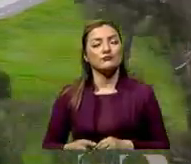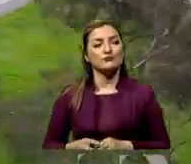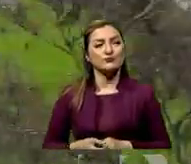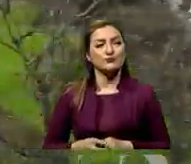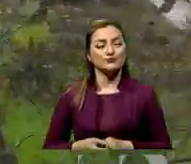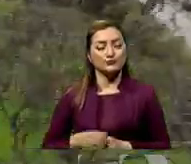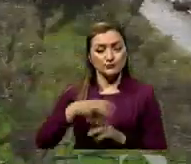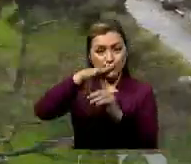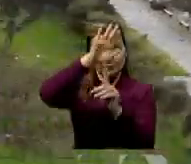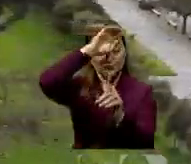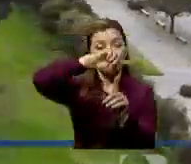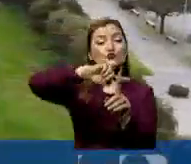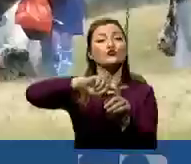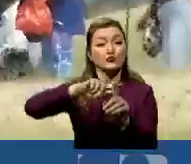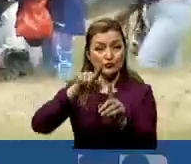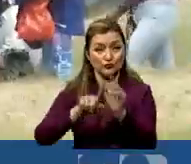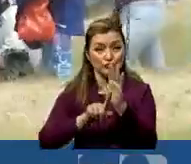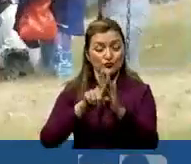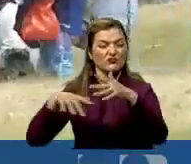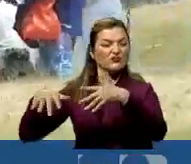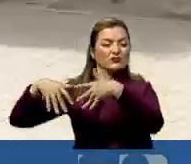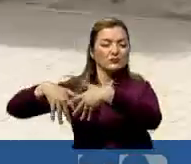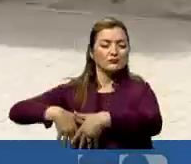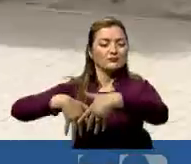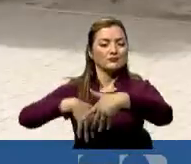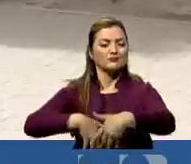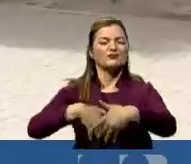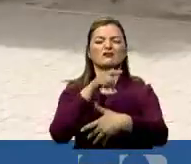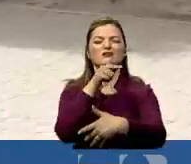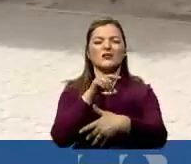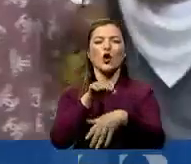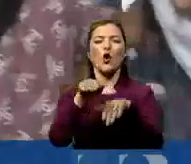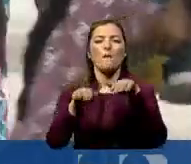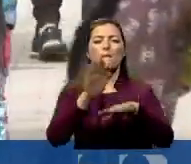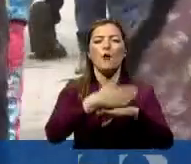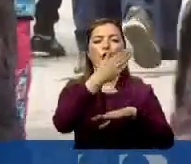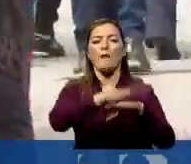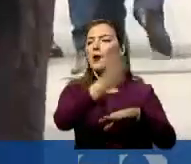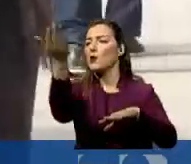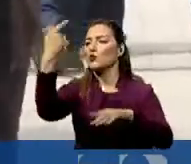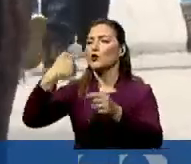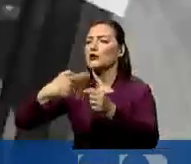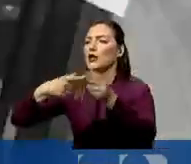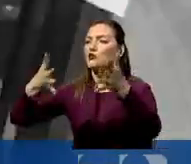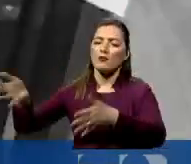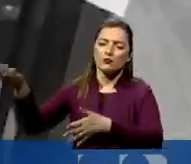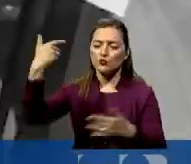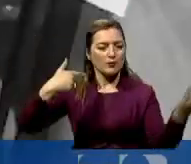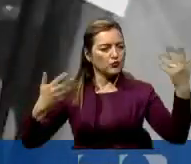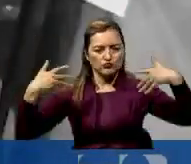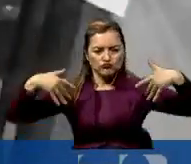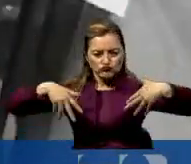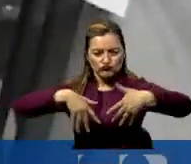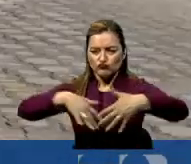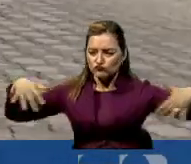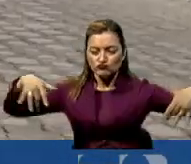en el parque la carolina se desarrollará la marcha que busca reunir a los quiteños para que levanten su voz de protesta ante los continuos casos de